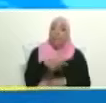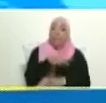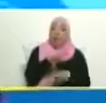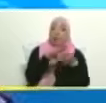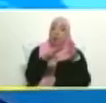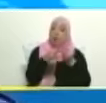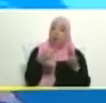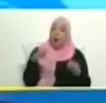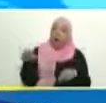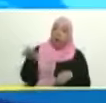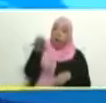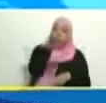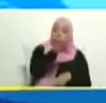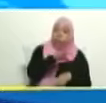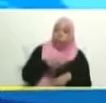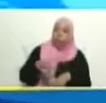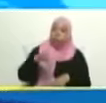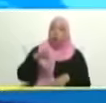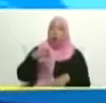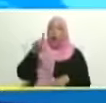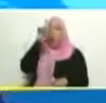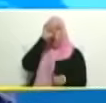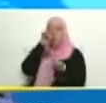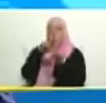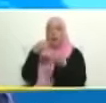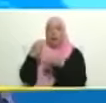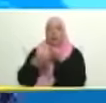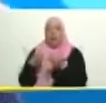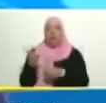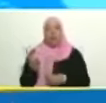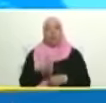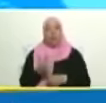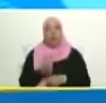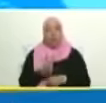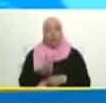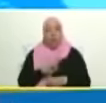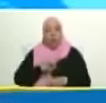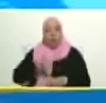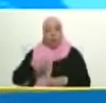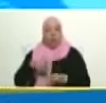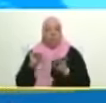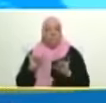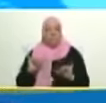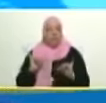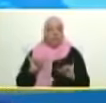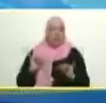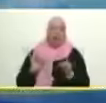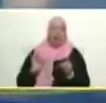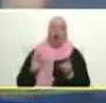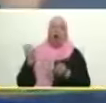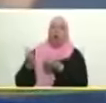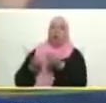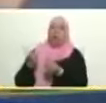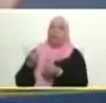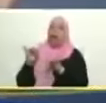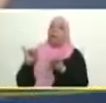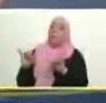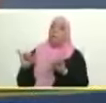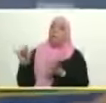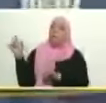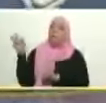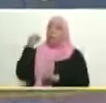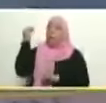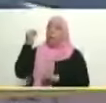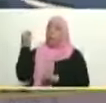de Paz es Made in venezolana, es hecha por nosotros, por venezolanos, por venezolanas,